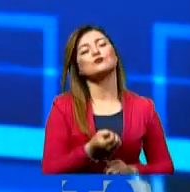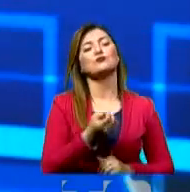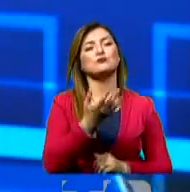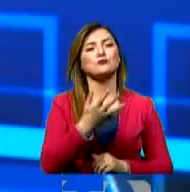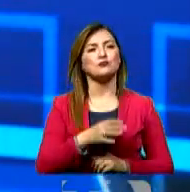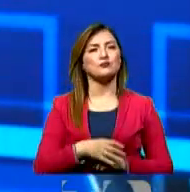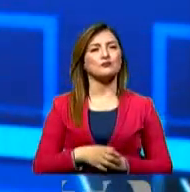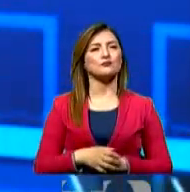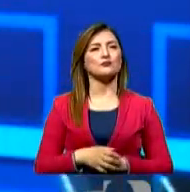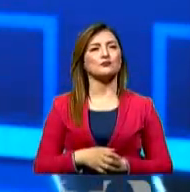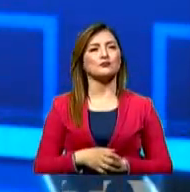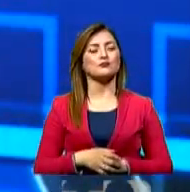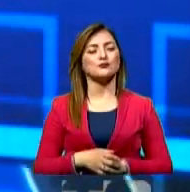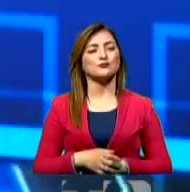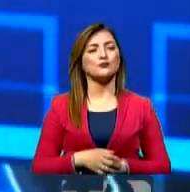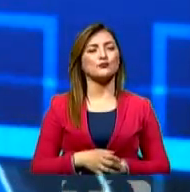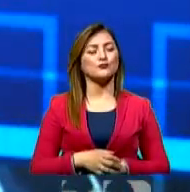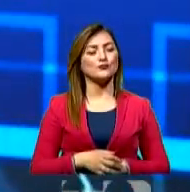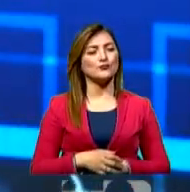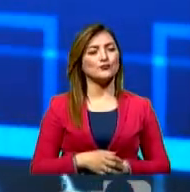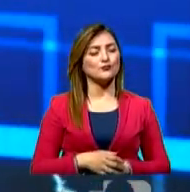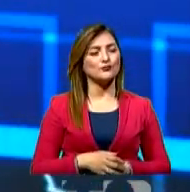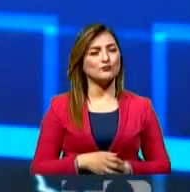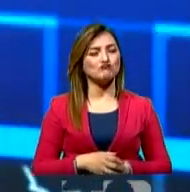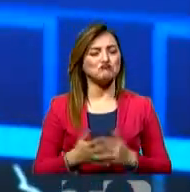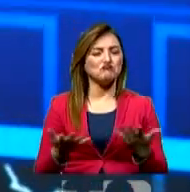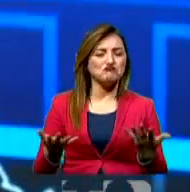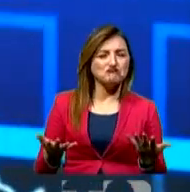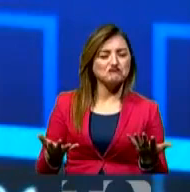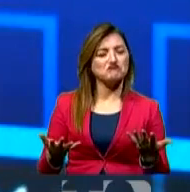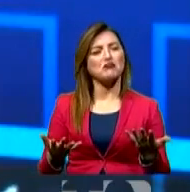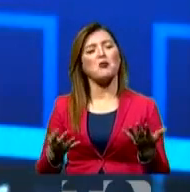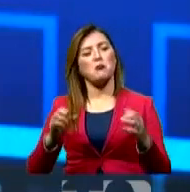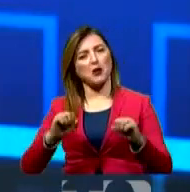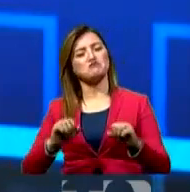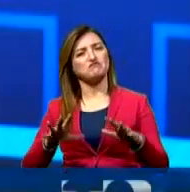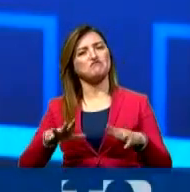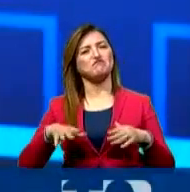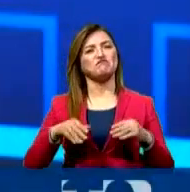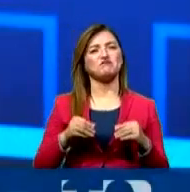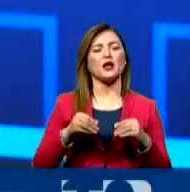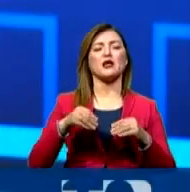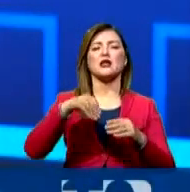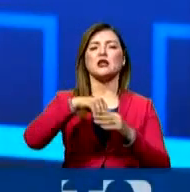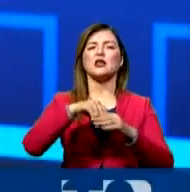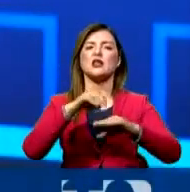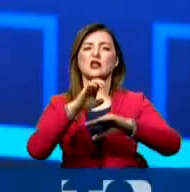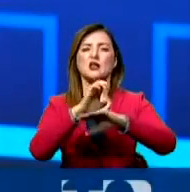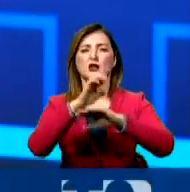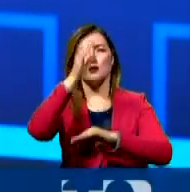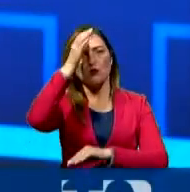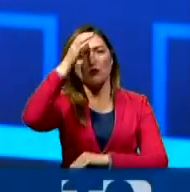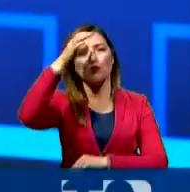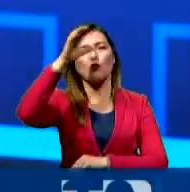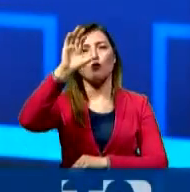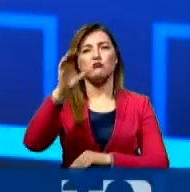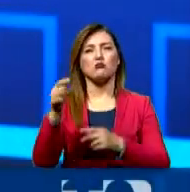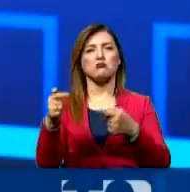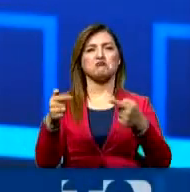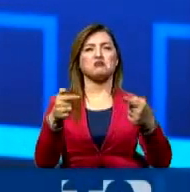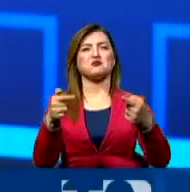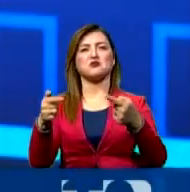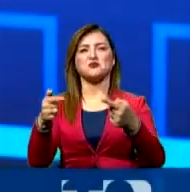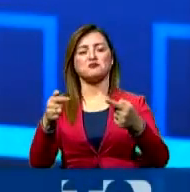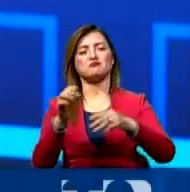previsible, no solo porque en general en el país tenemos instalada una cultura del conflicto,